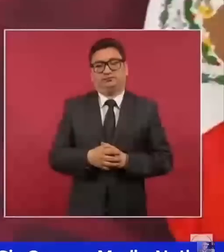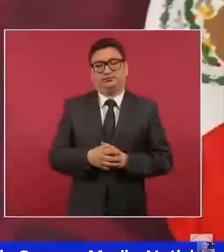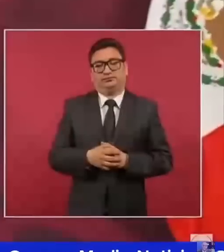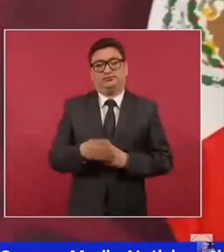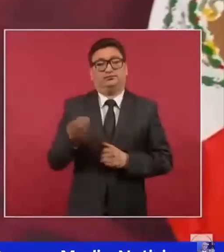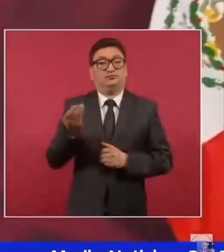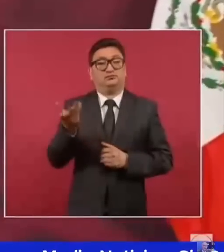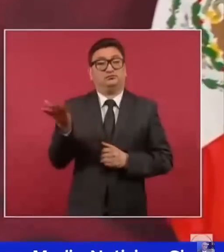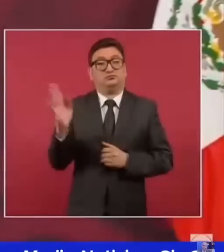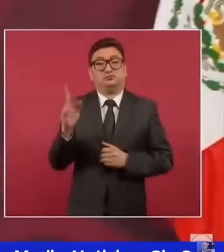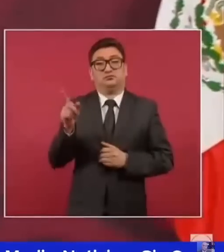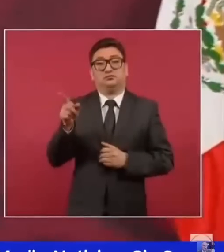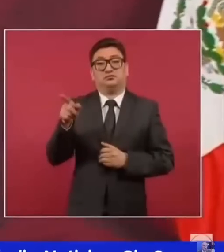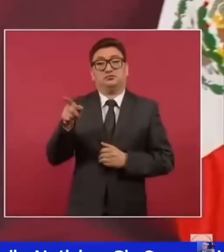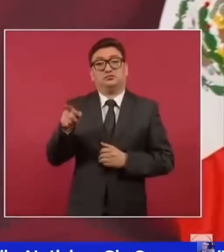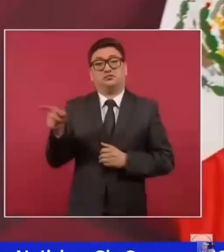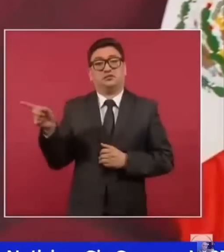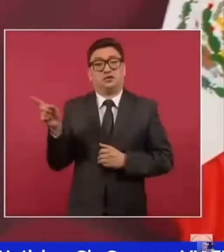que